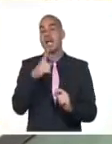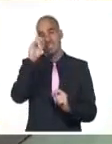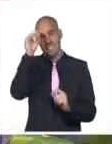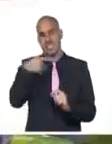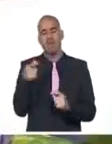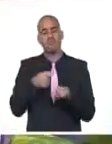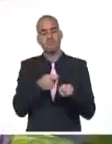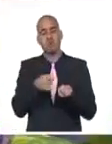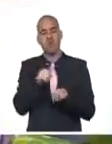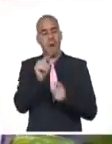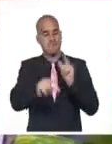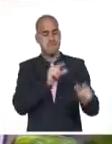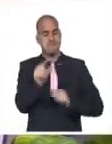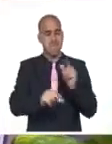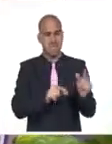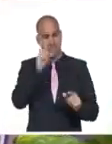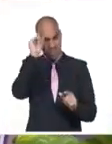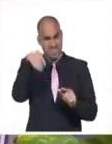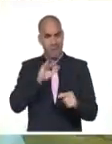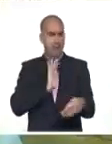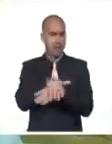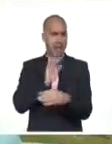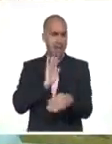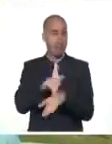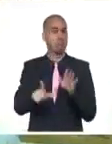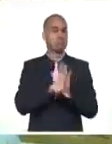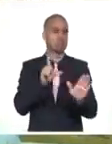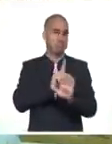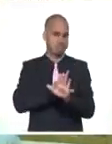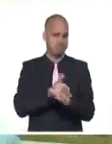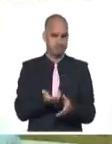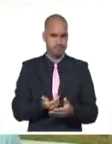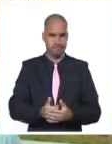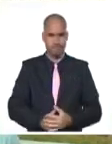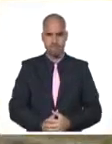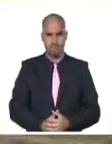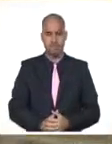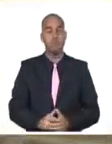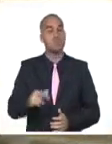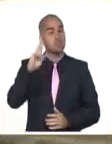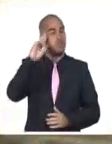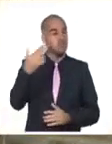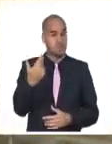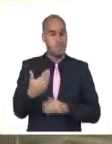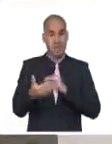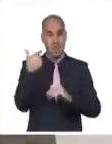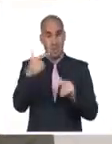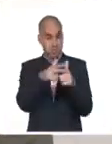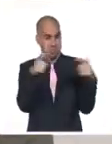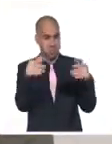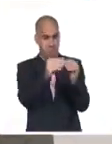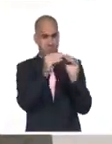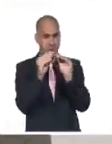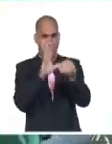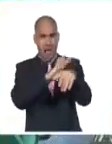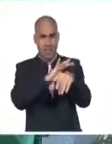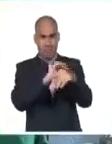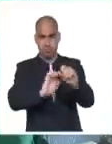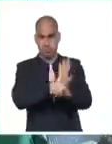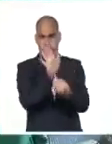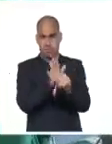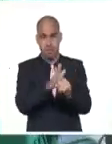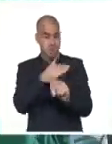ilegales con costo para la vida de los implicados. Se recordó cuando en los meses más críticos de la pandemia, esa institución militar